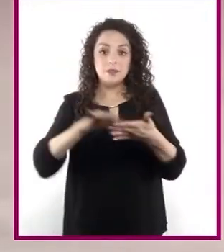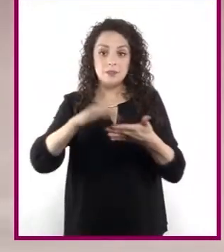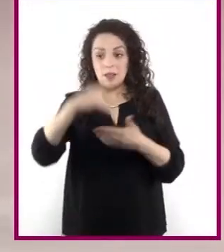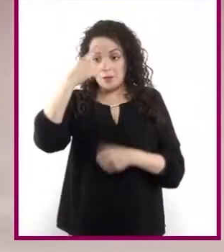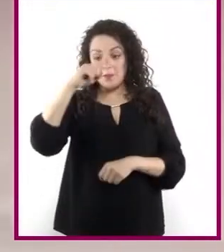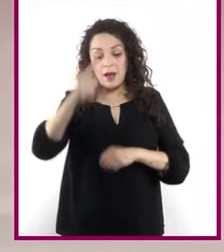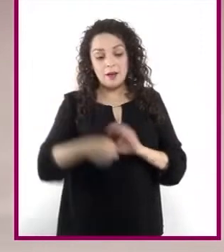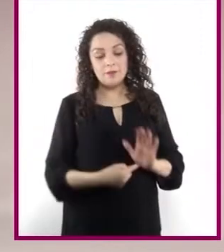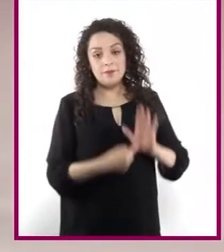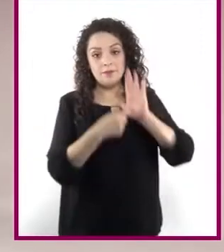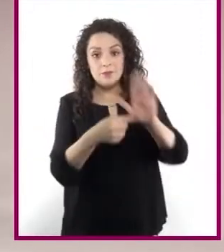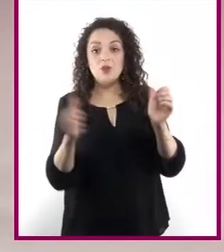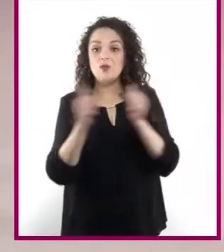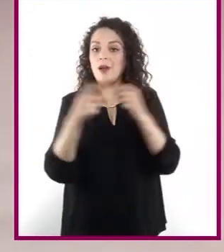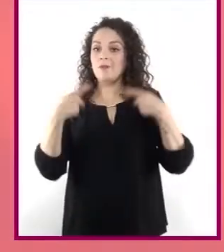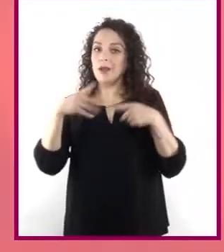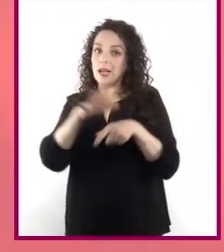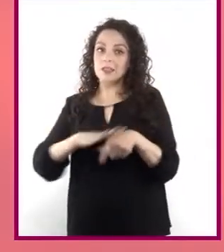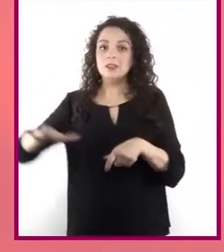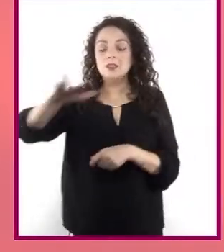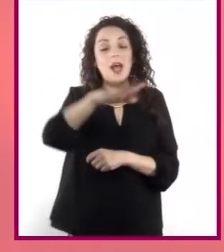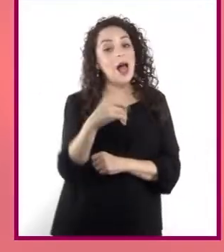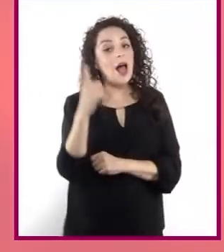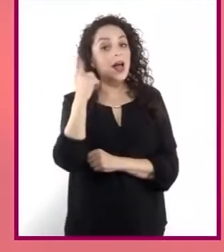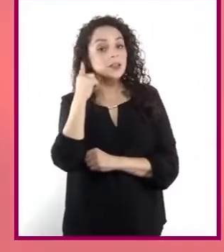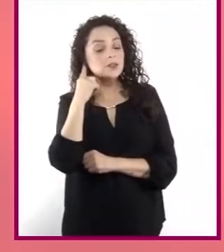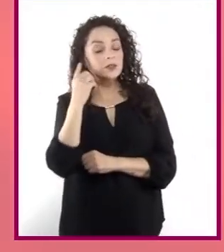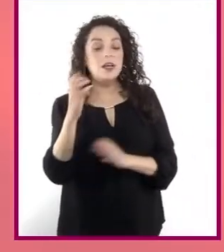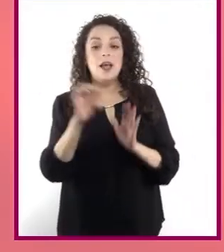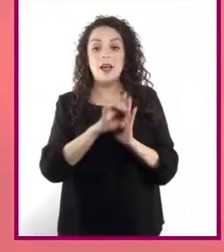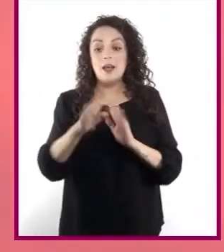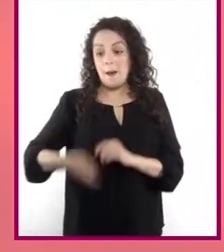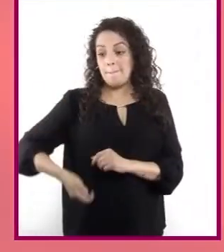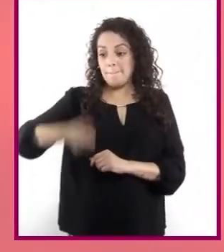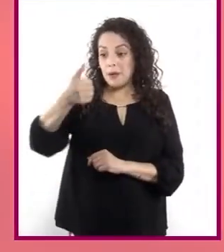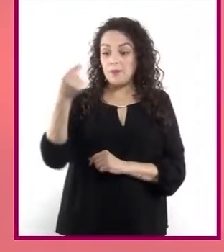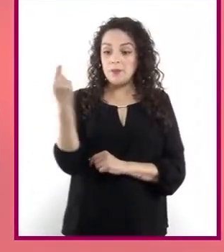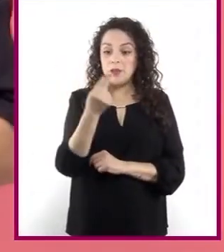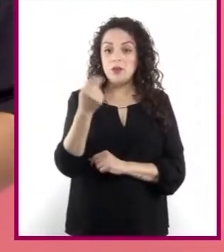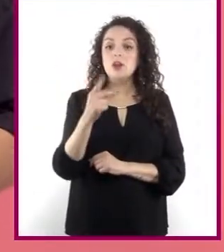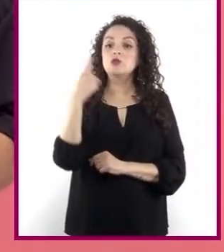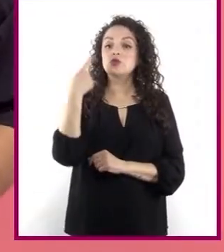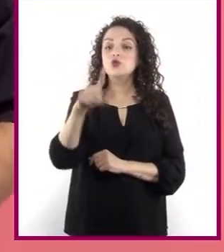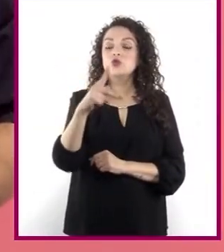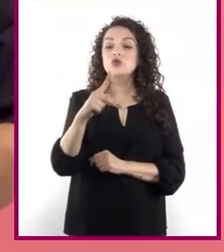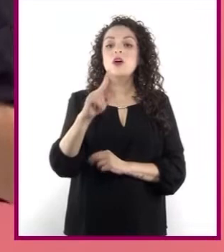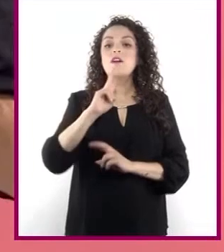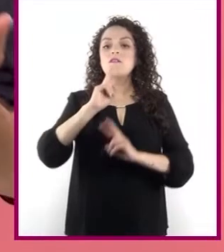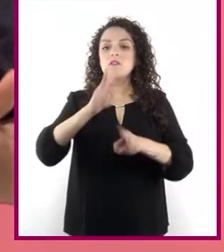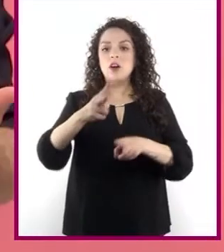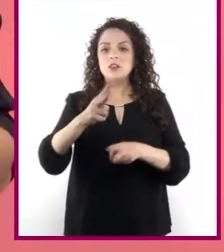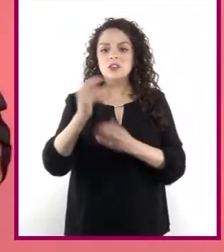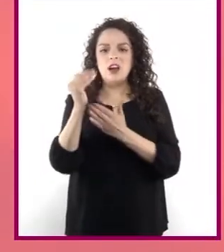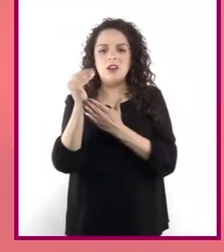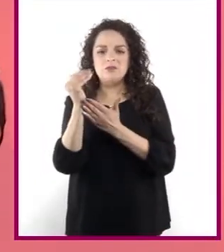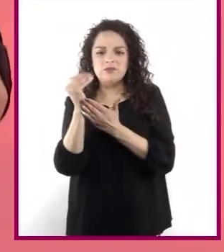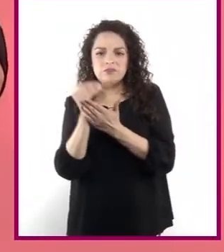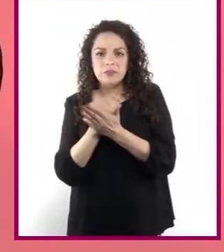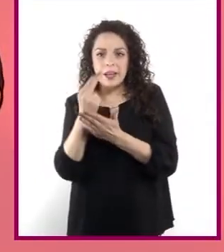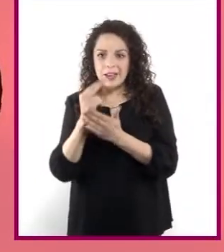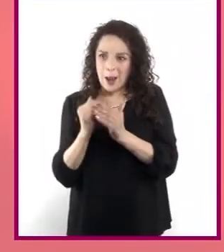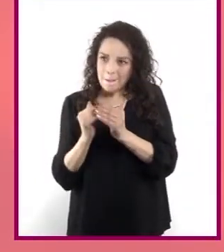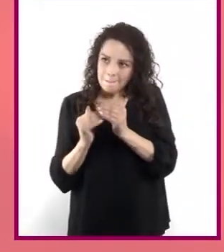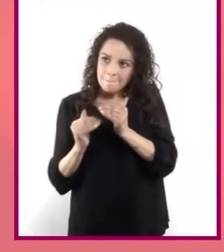presentarla ante el público. Como primer momento, tuvo que escuchar el volumen de la voz, pues consiste